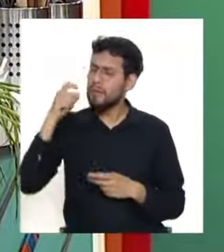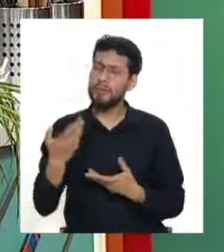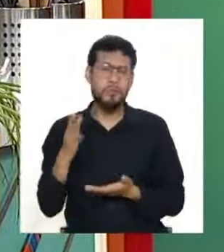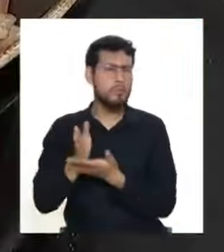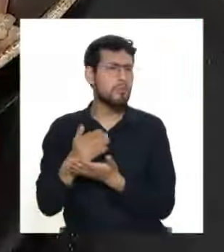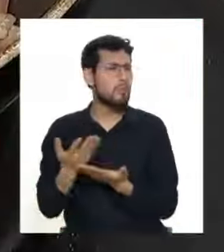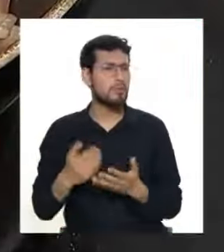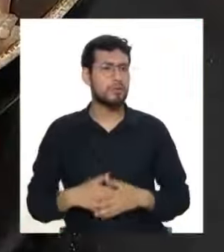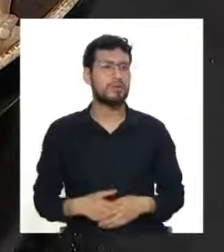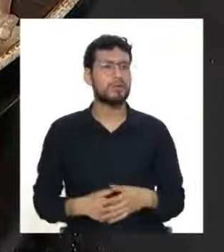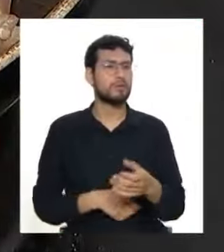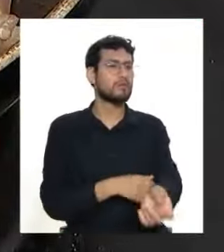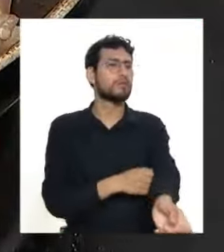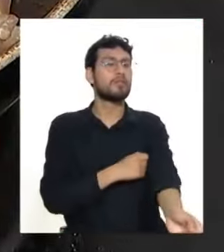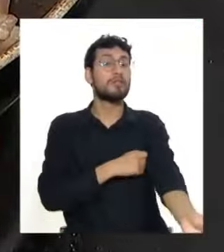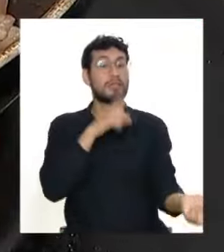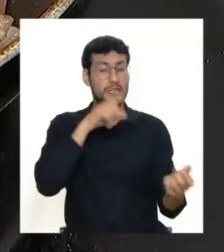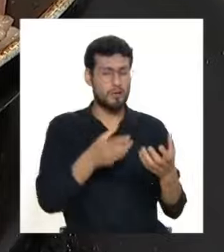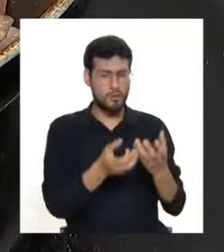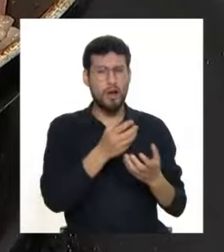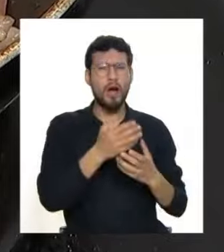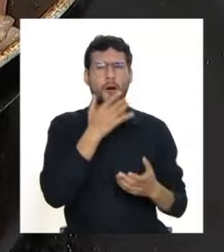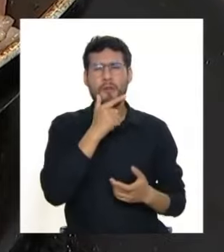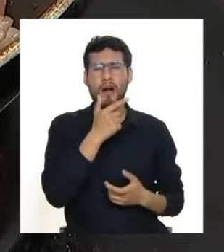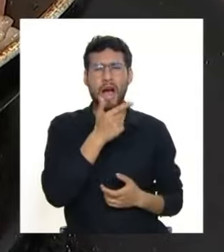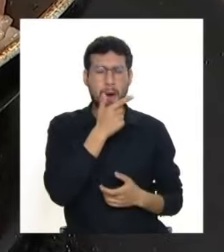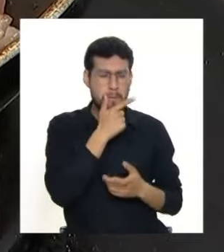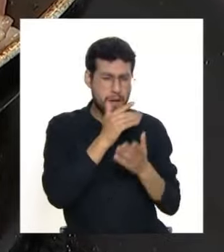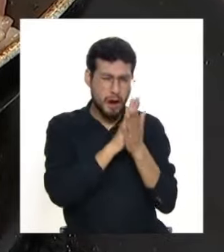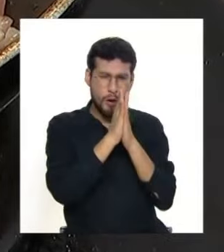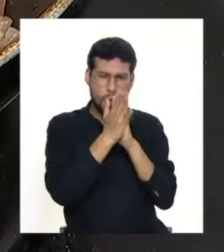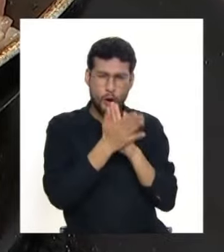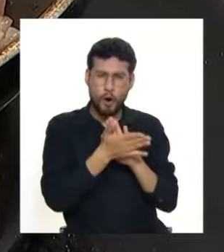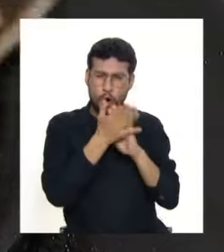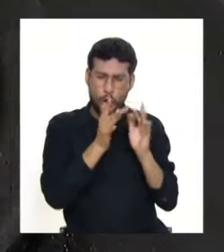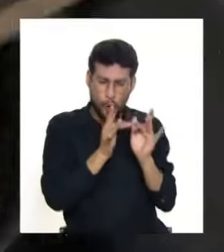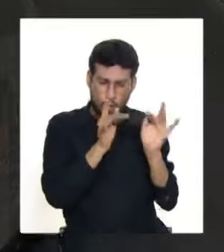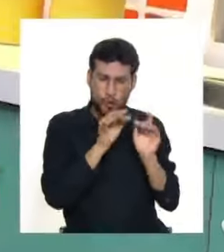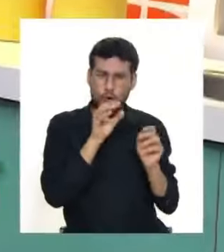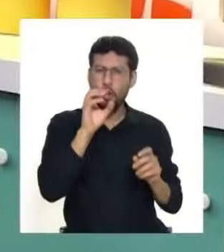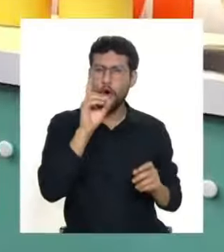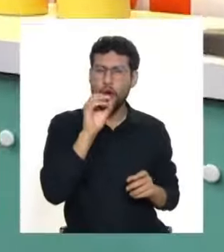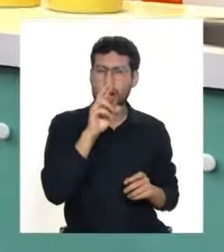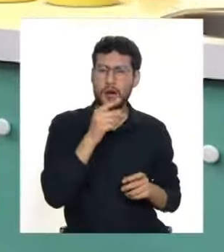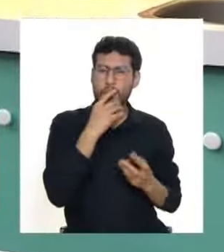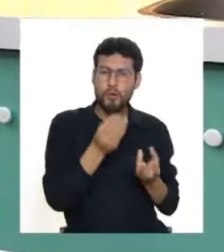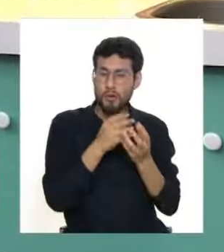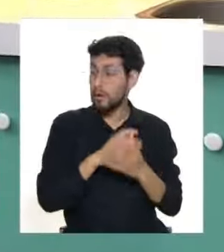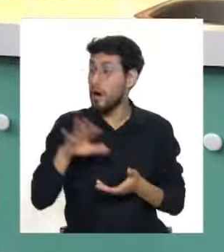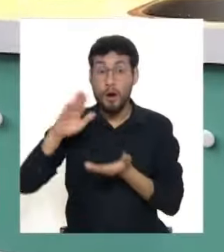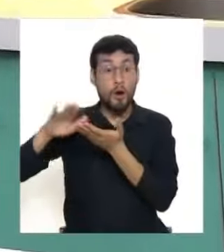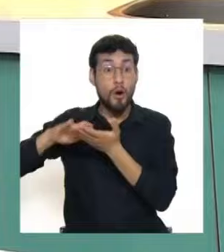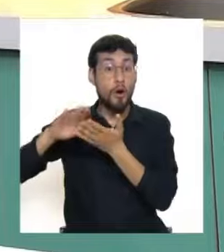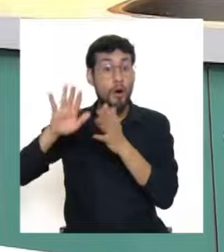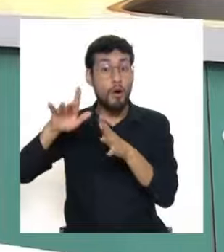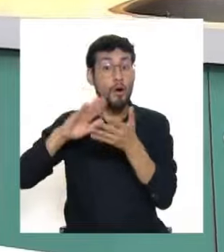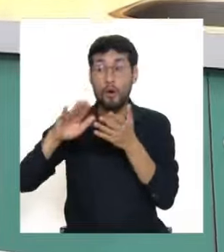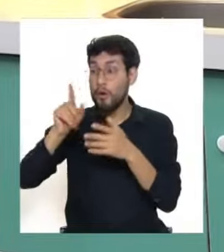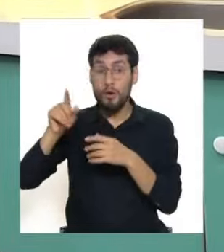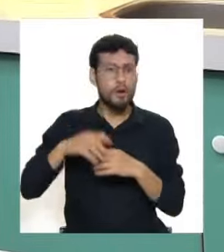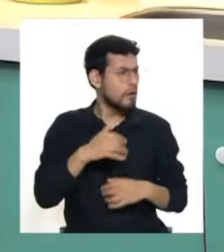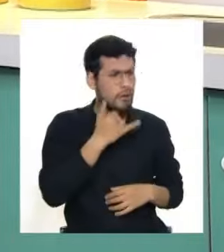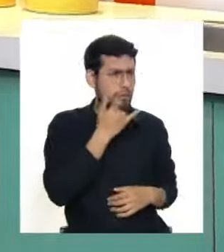que esté bien doradito para que tenga ese sabor ahumadito. Eso es lo que estoy queriendo acá. Perdón, Uchi. ¿Qué pasó? Escucha, Uchi.